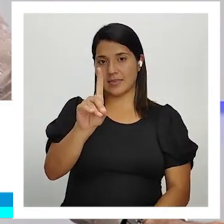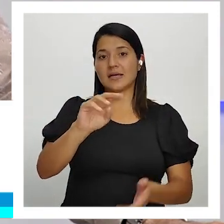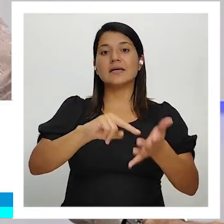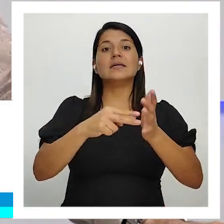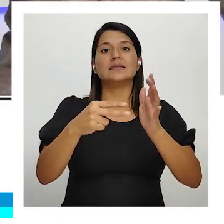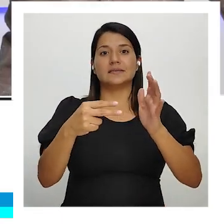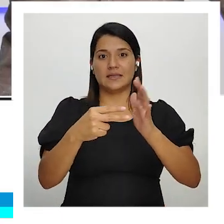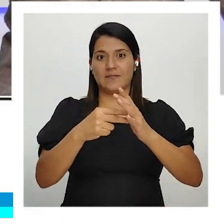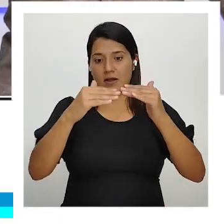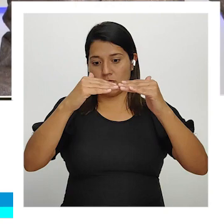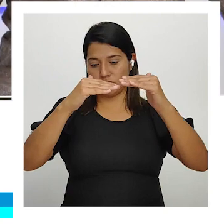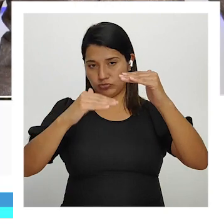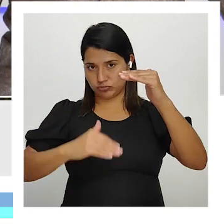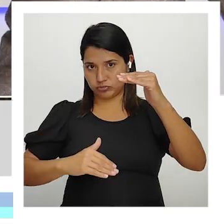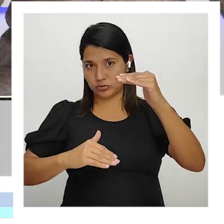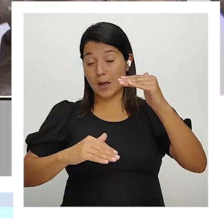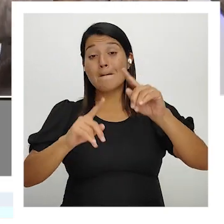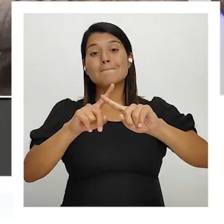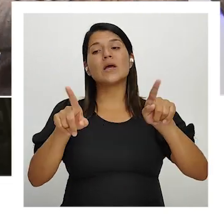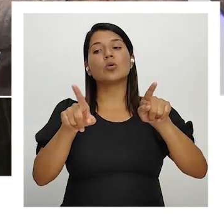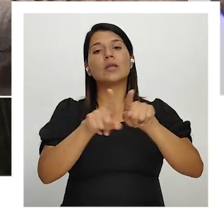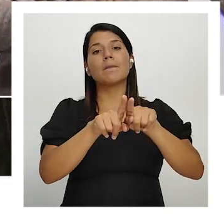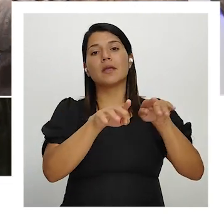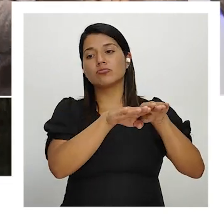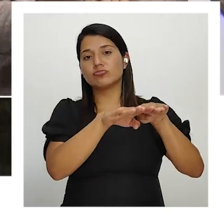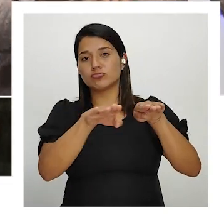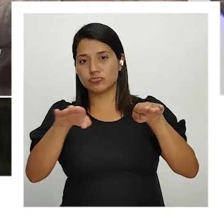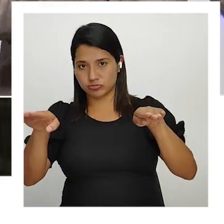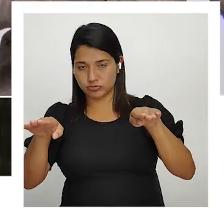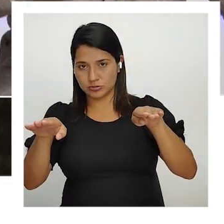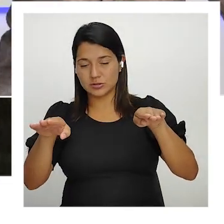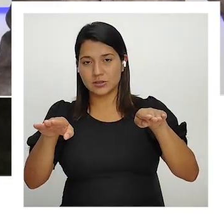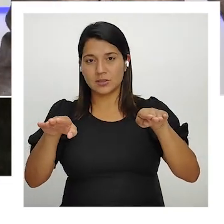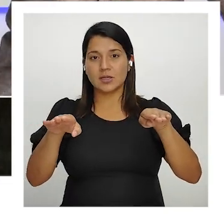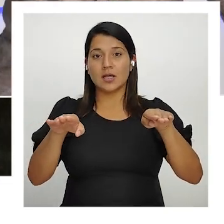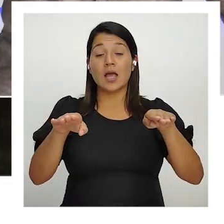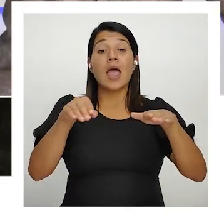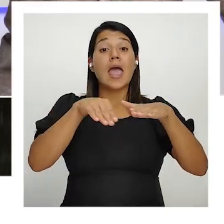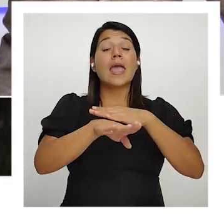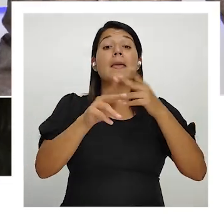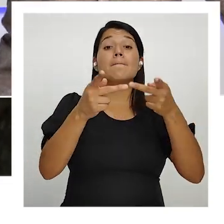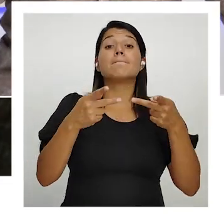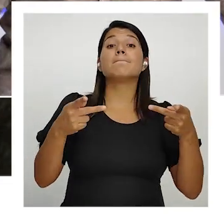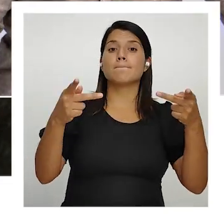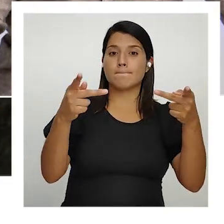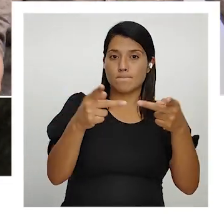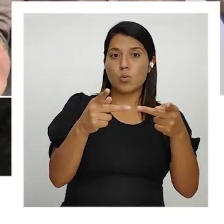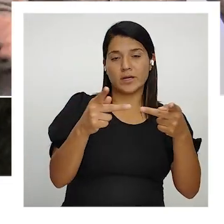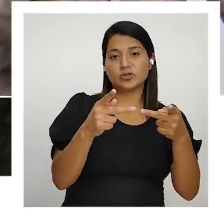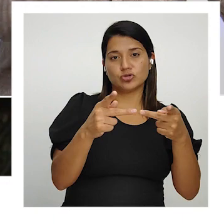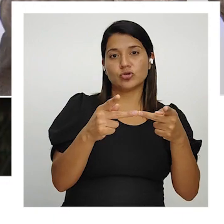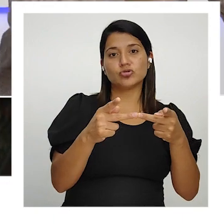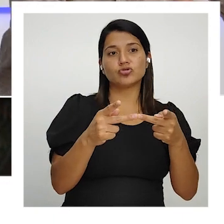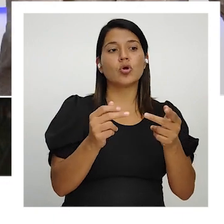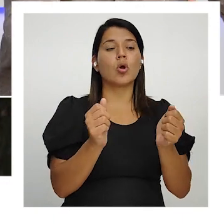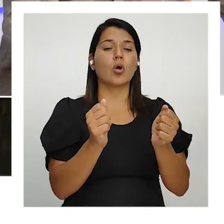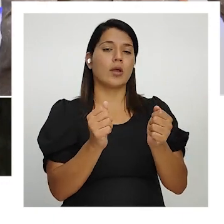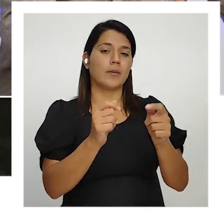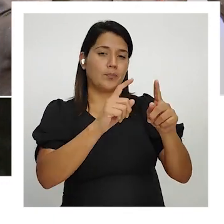también horizontal, pero no solamente en los cargos plurinominales, en las listas, sino también en